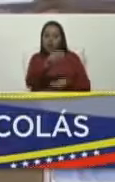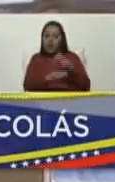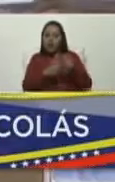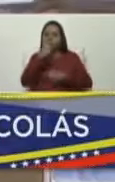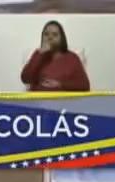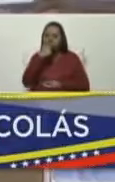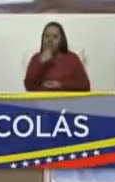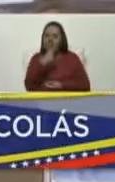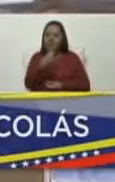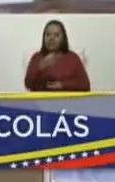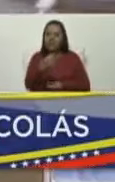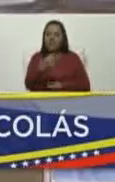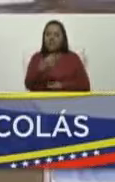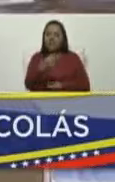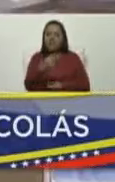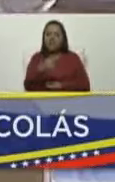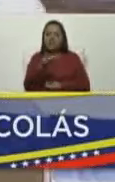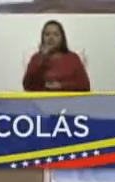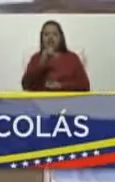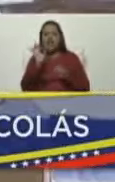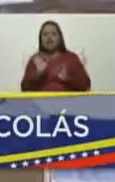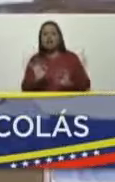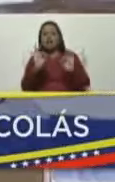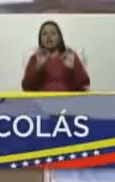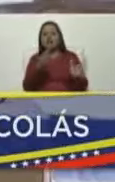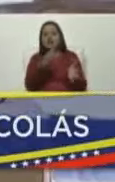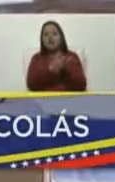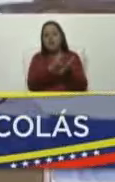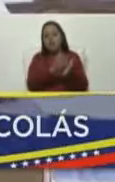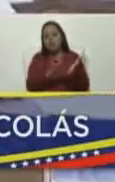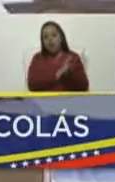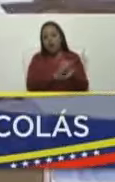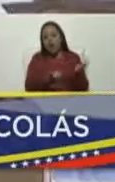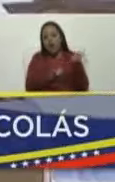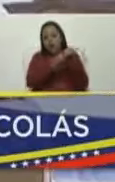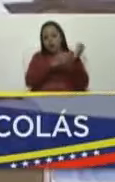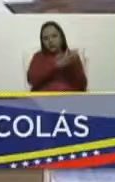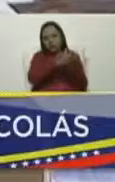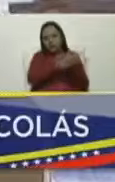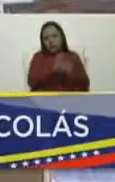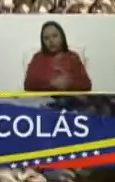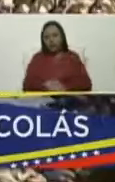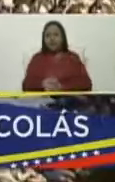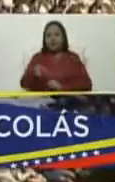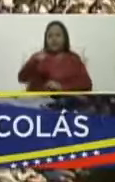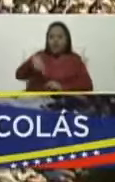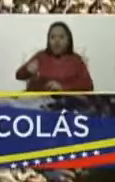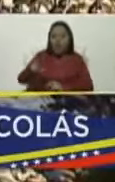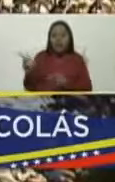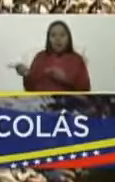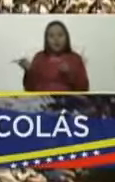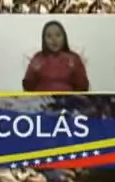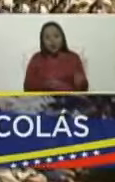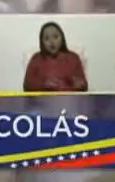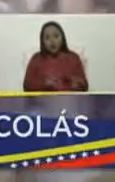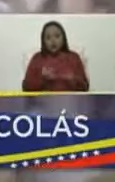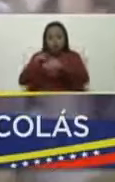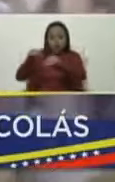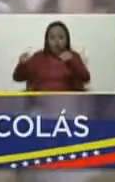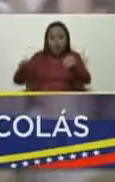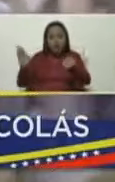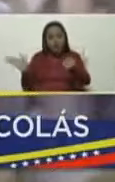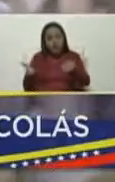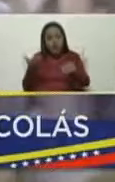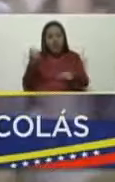facilidades y saquen una cartera especial para el emprendimiento? Sí, ya a ellos se les exhortó y se les invitó, presidente, hemos estado trabajando, hay